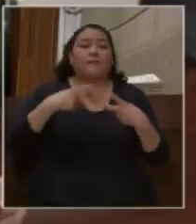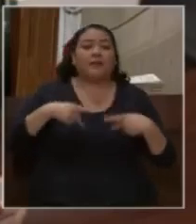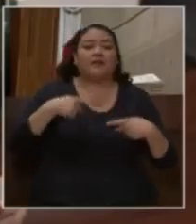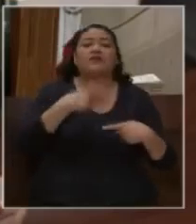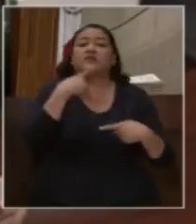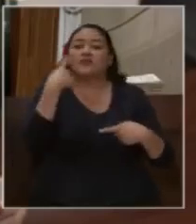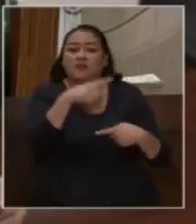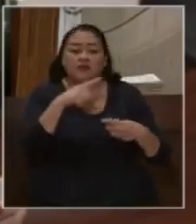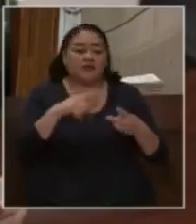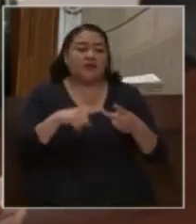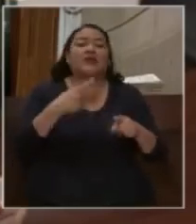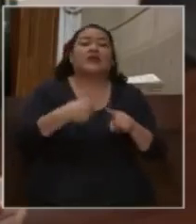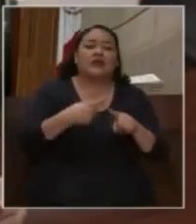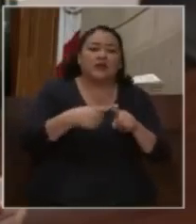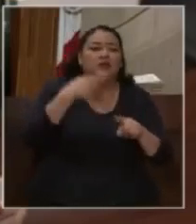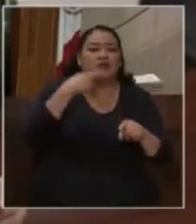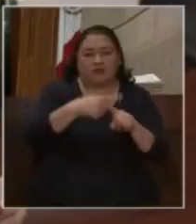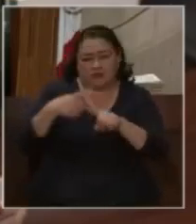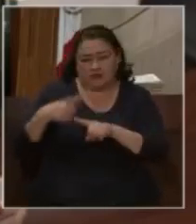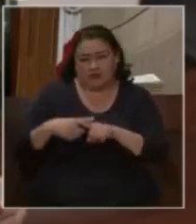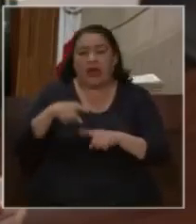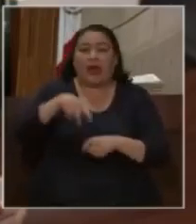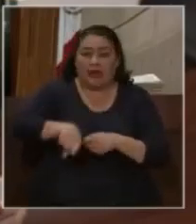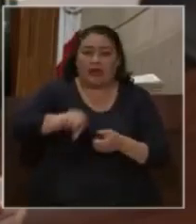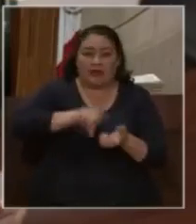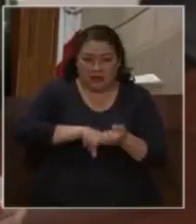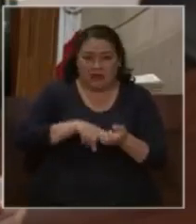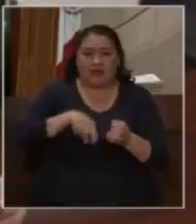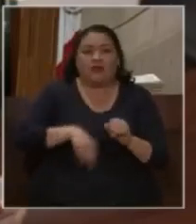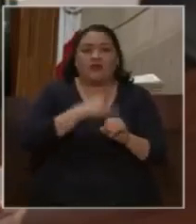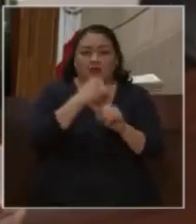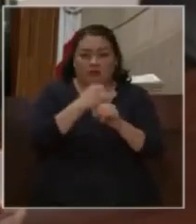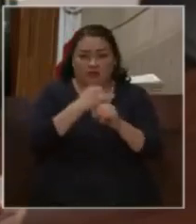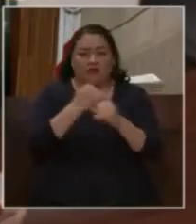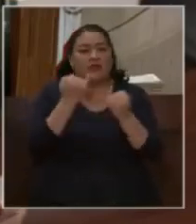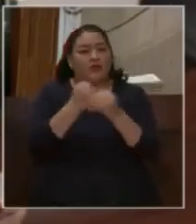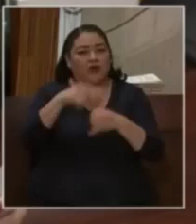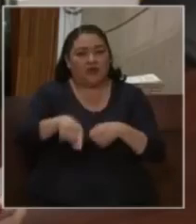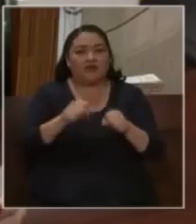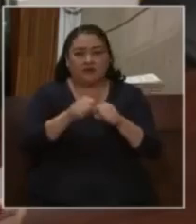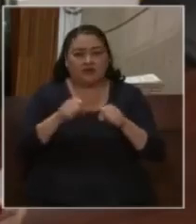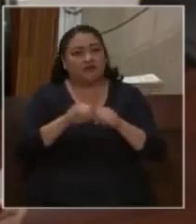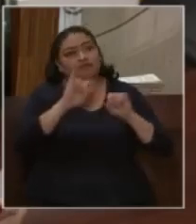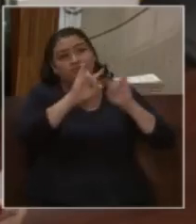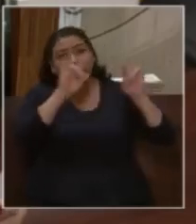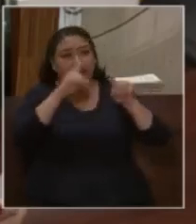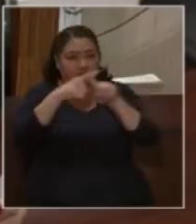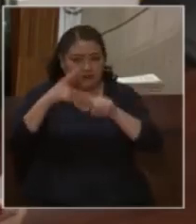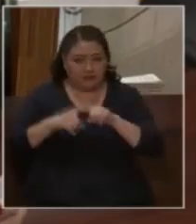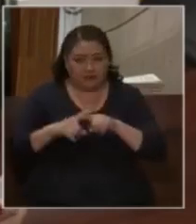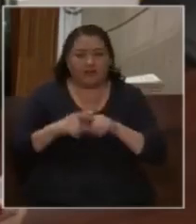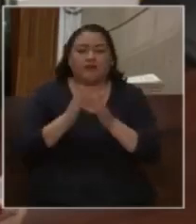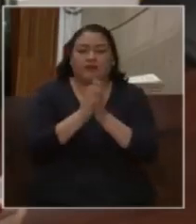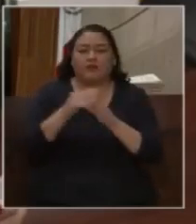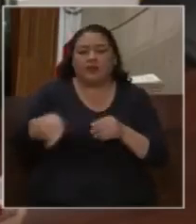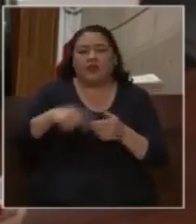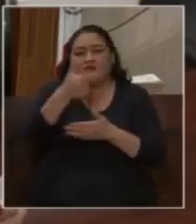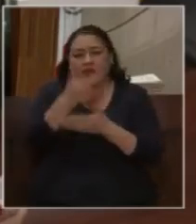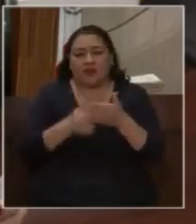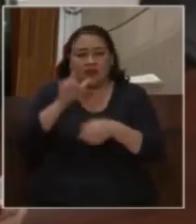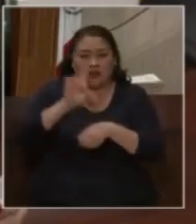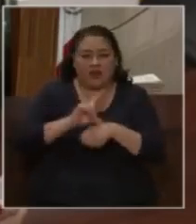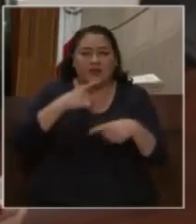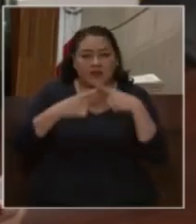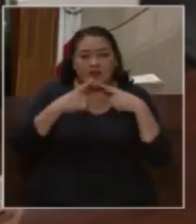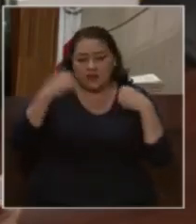identificación, nombre del actor y de la responsable precisados en el aviso fijado en los estrados de esta sala. Es la relación de los asuntos programados para esta sesión pública.